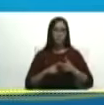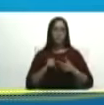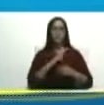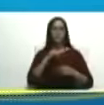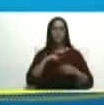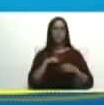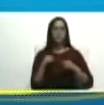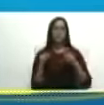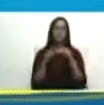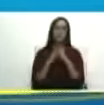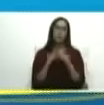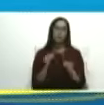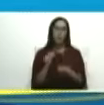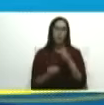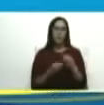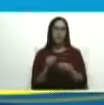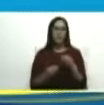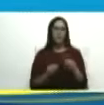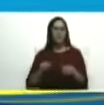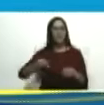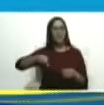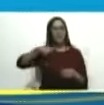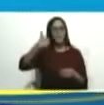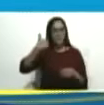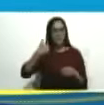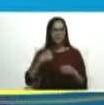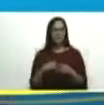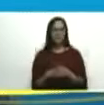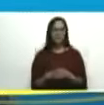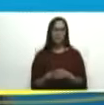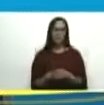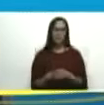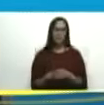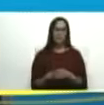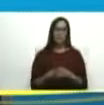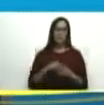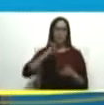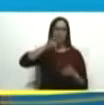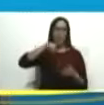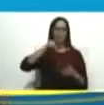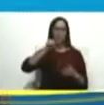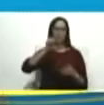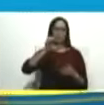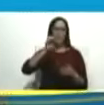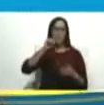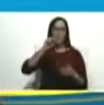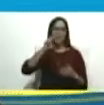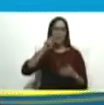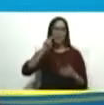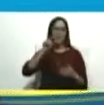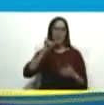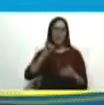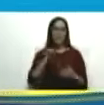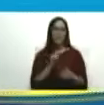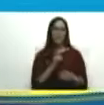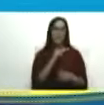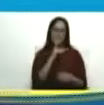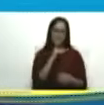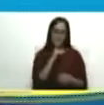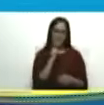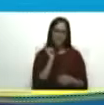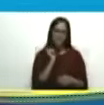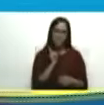nosotros todo lo hicimos con la máxima del apóstol José Martí, gran José Martí. En silencio tiene que